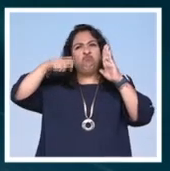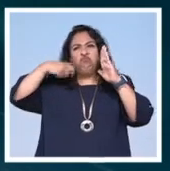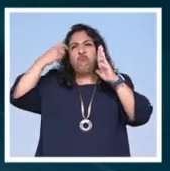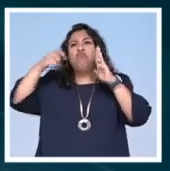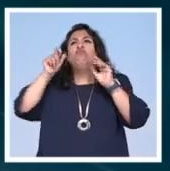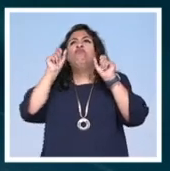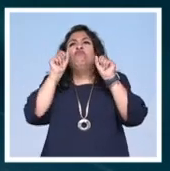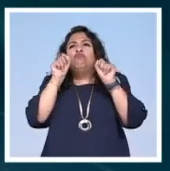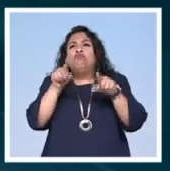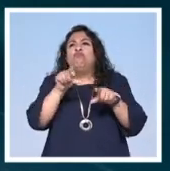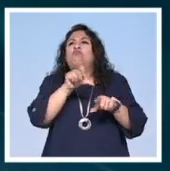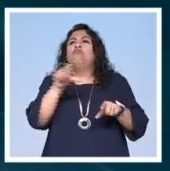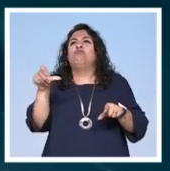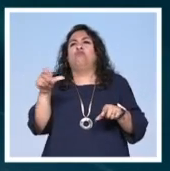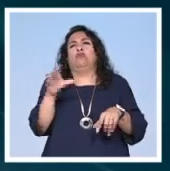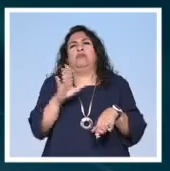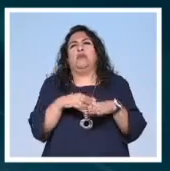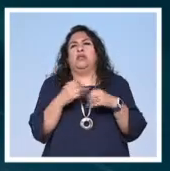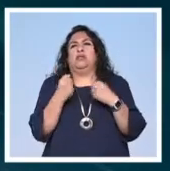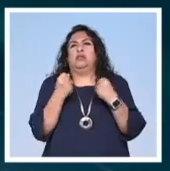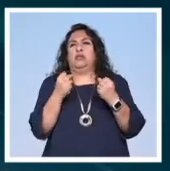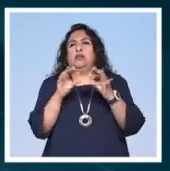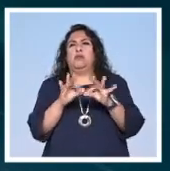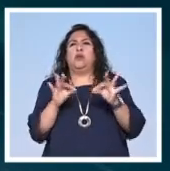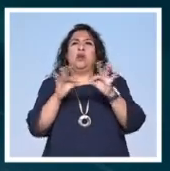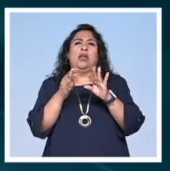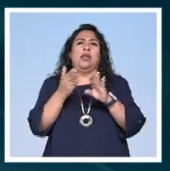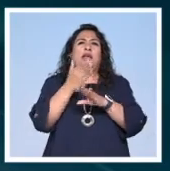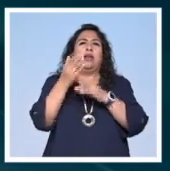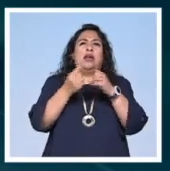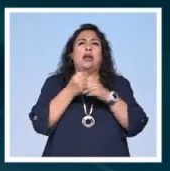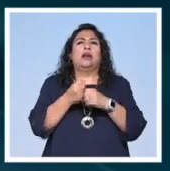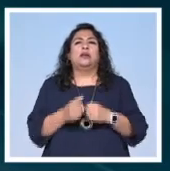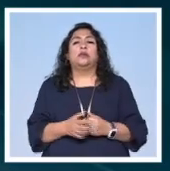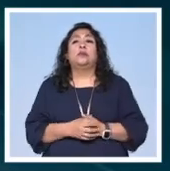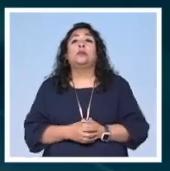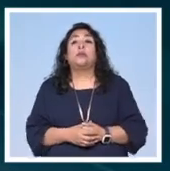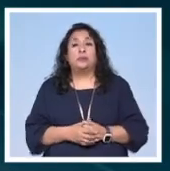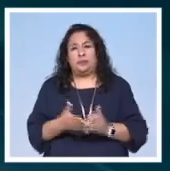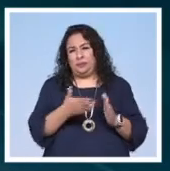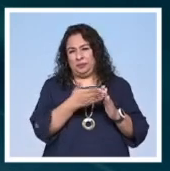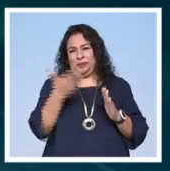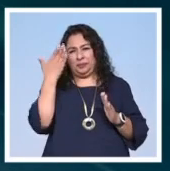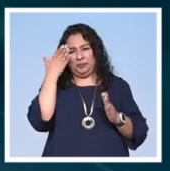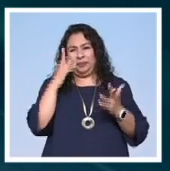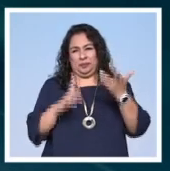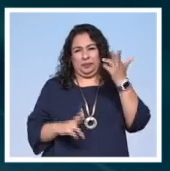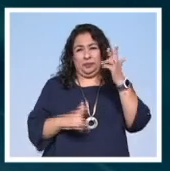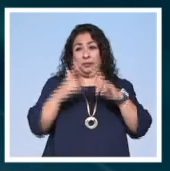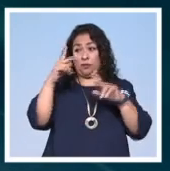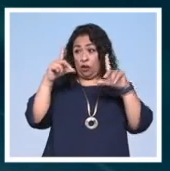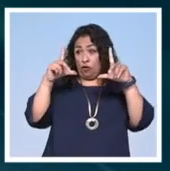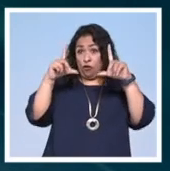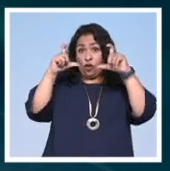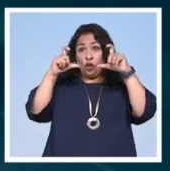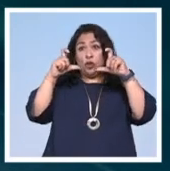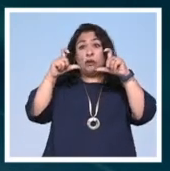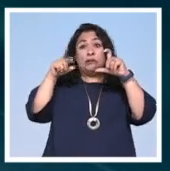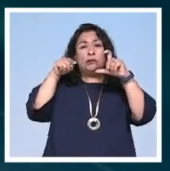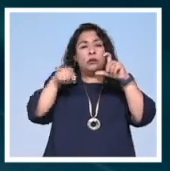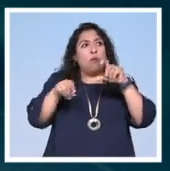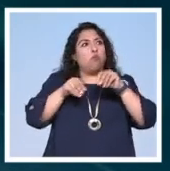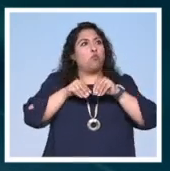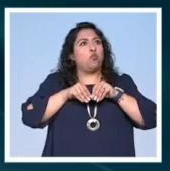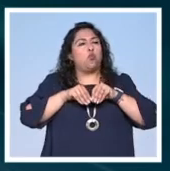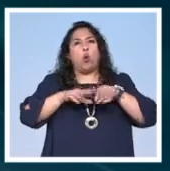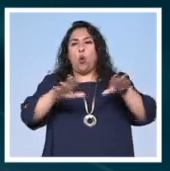sobre todo en un medio más consolidado en la época en esta época de la revolución mexicana la fotografía empieza a ser como el Boom